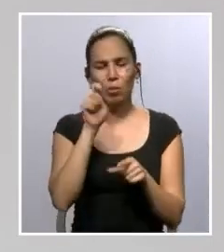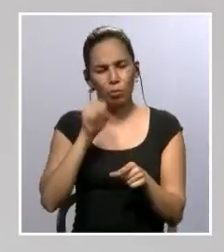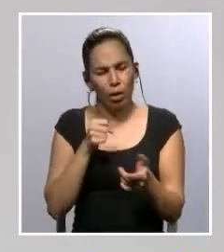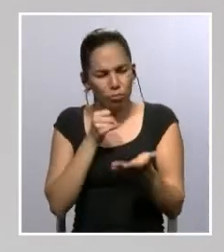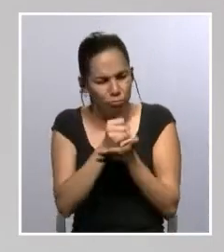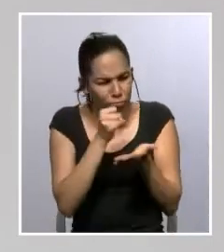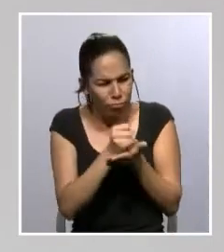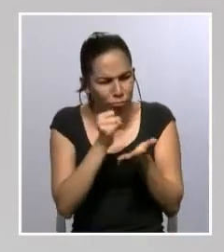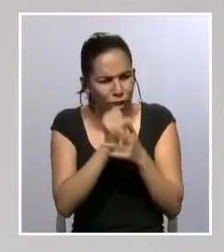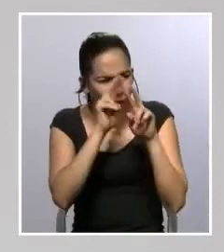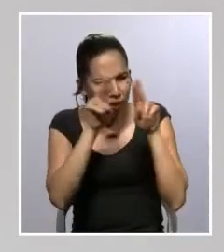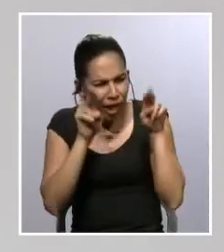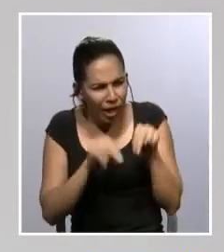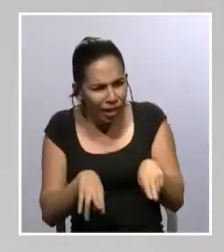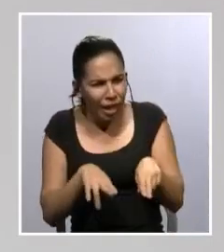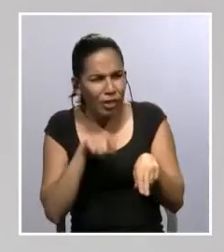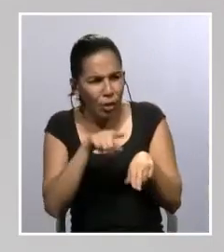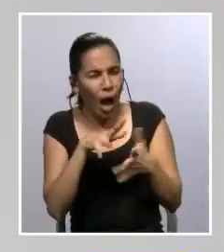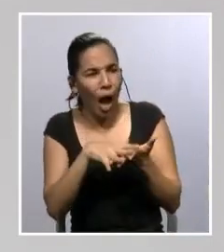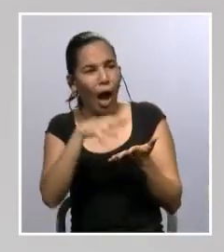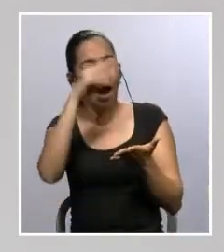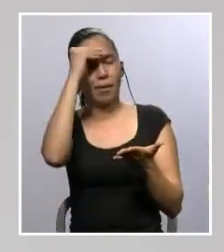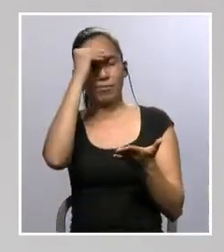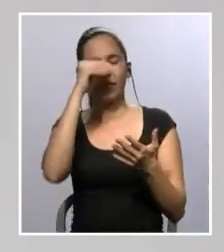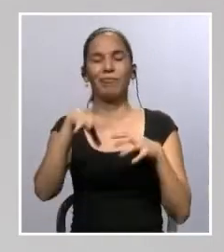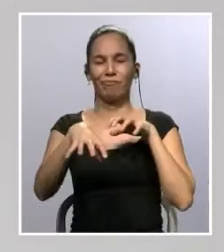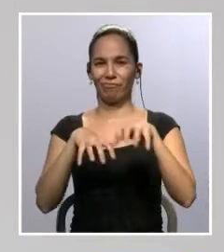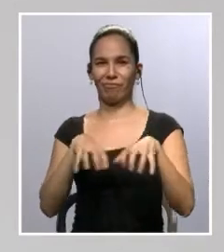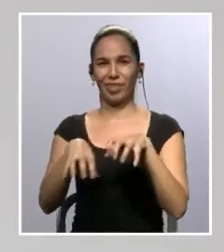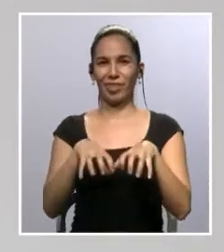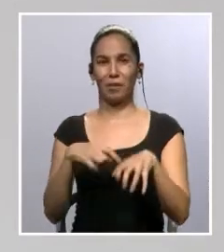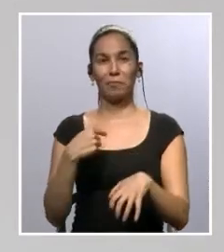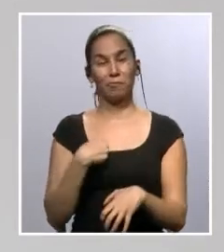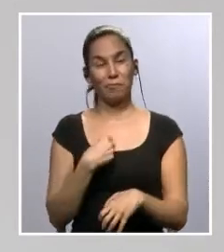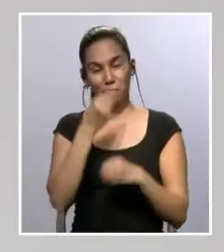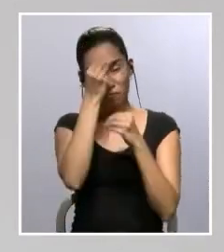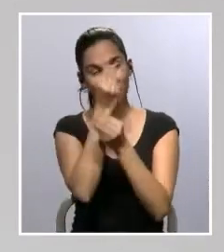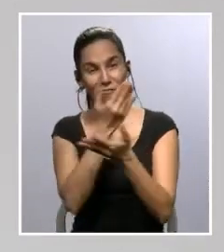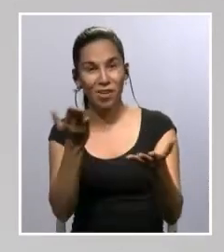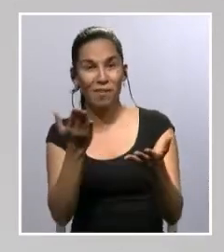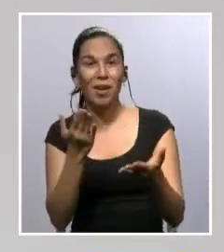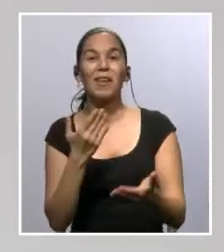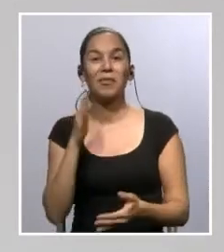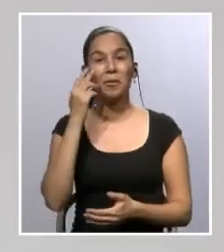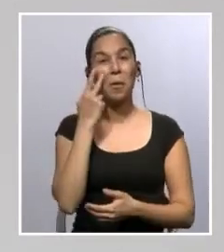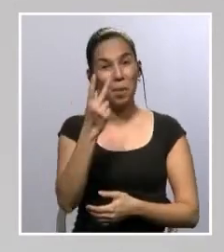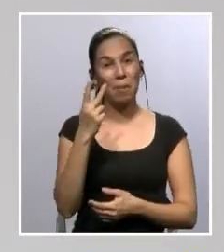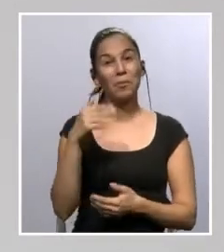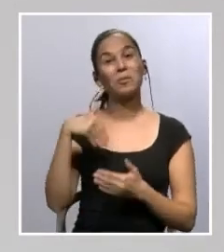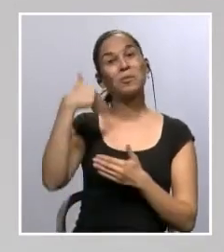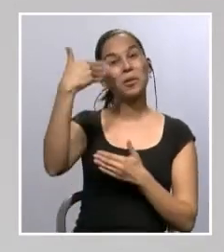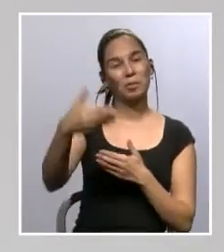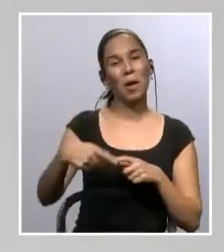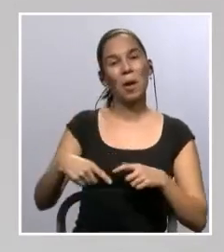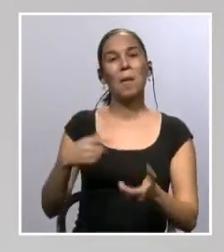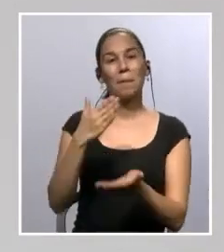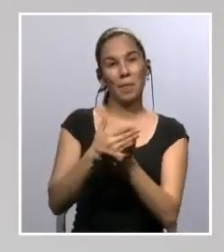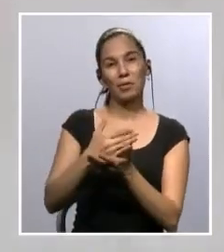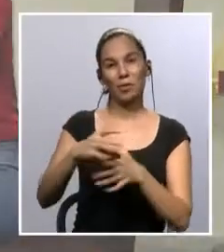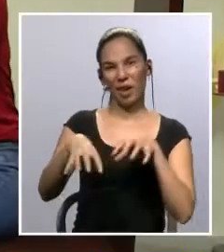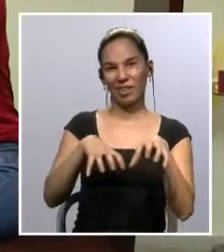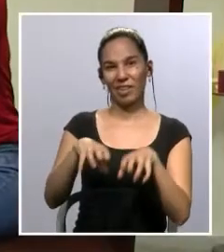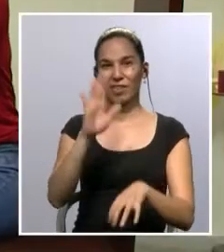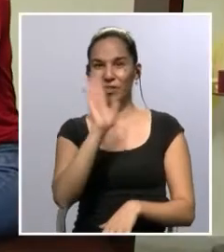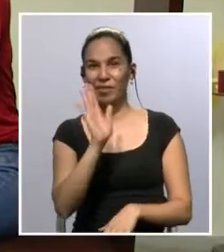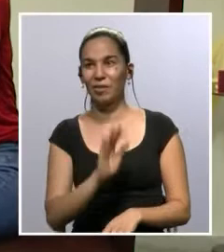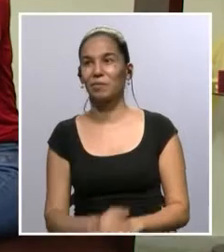investigar en internet y así vas a aprender haciendo. De mi parte, esto es todo. Nos vemos en la próxima pausa activa.